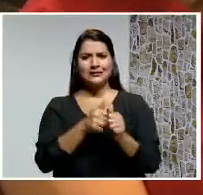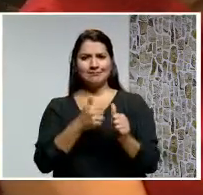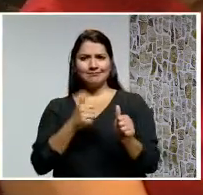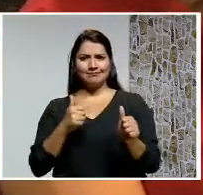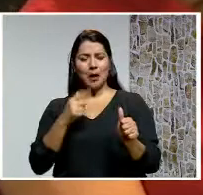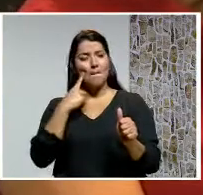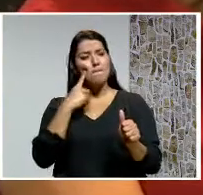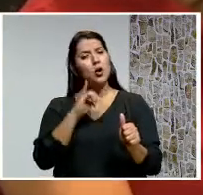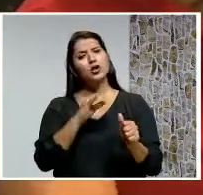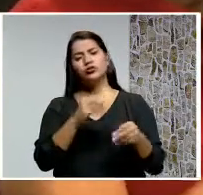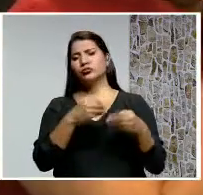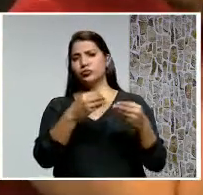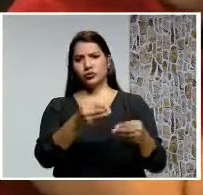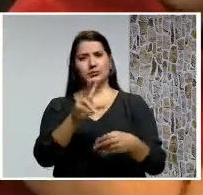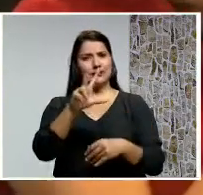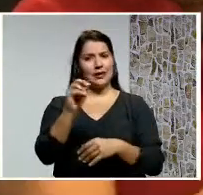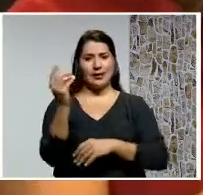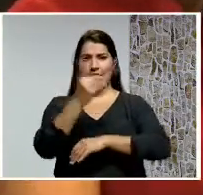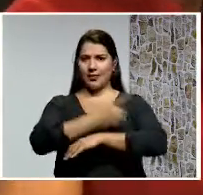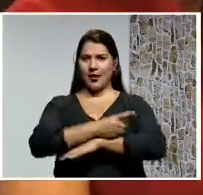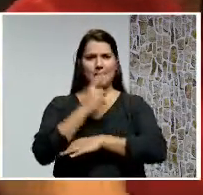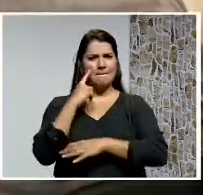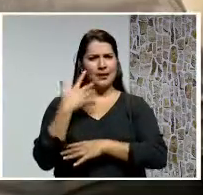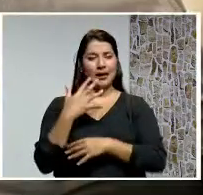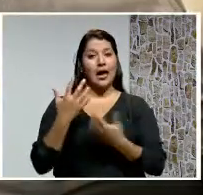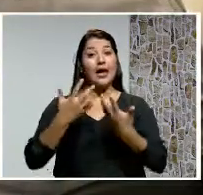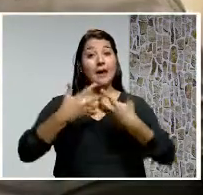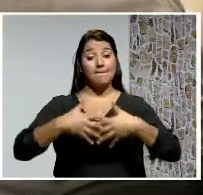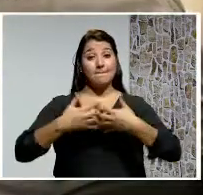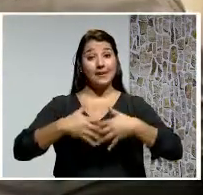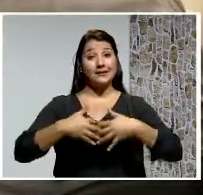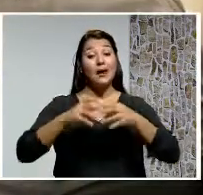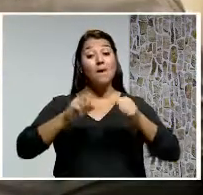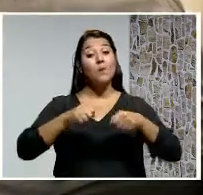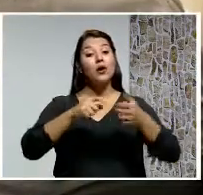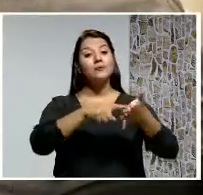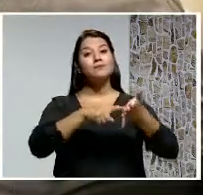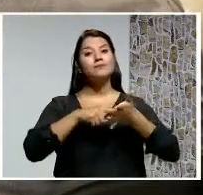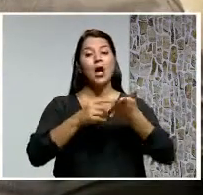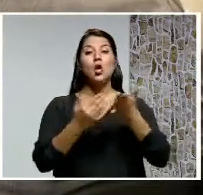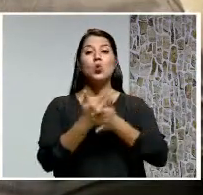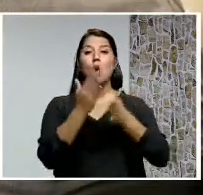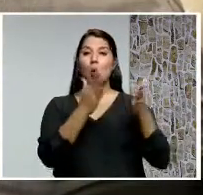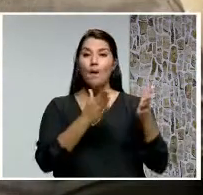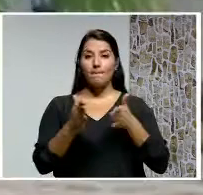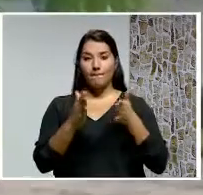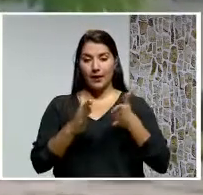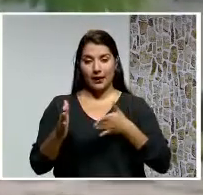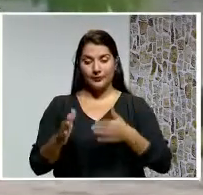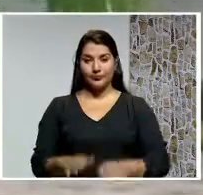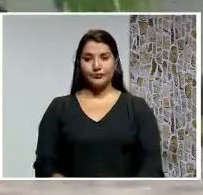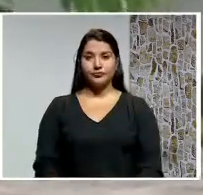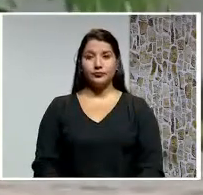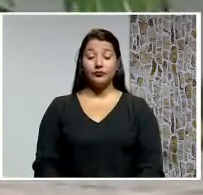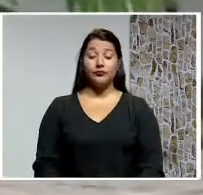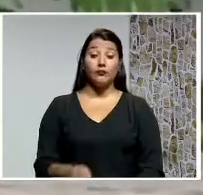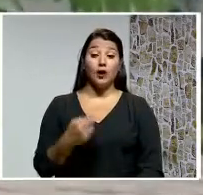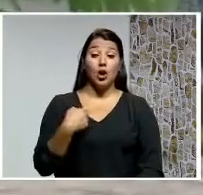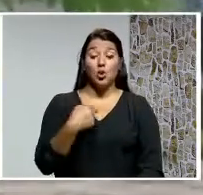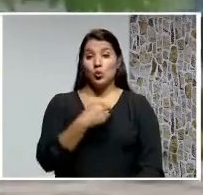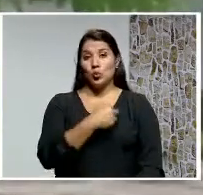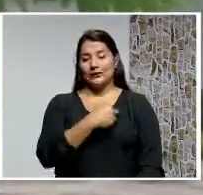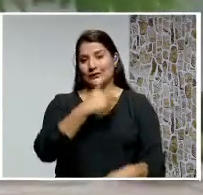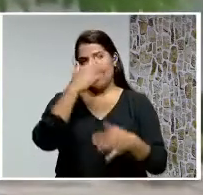lo que dieron un plazo de 30 días para que la empresa constructora presente un nuevo plan de intervención. La conclusión fue que